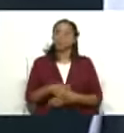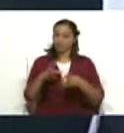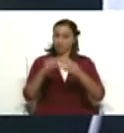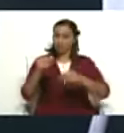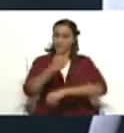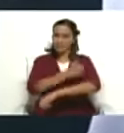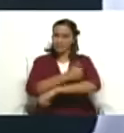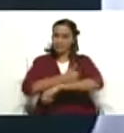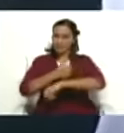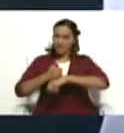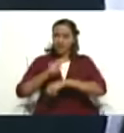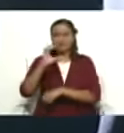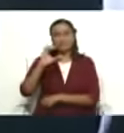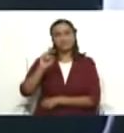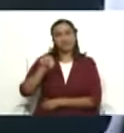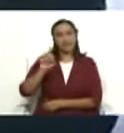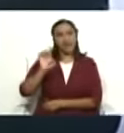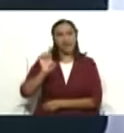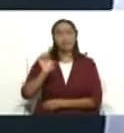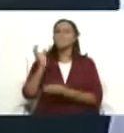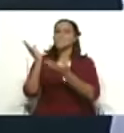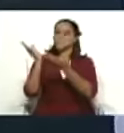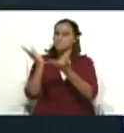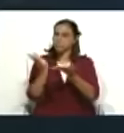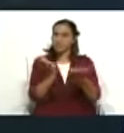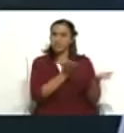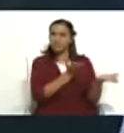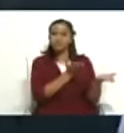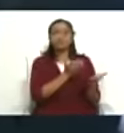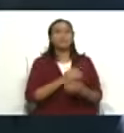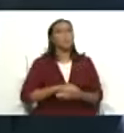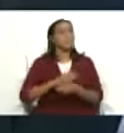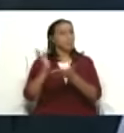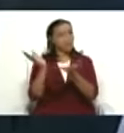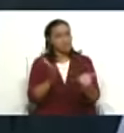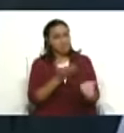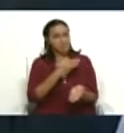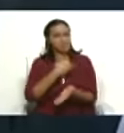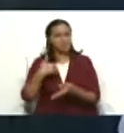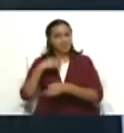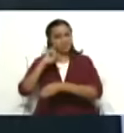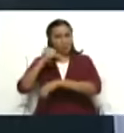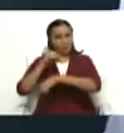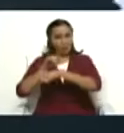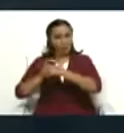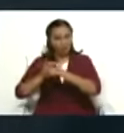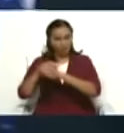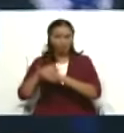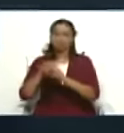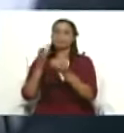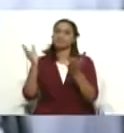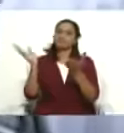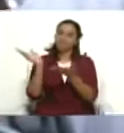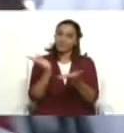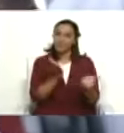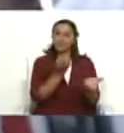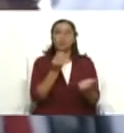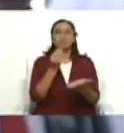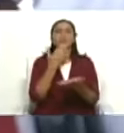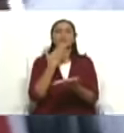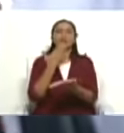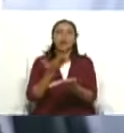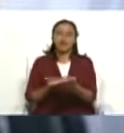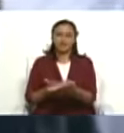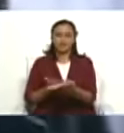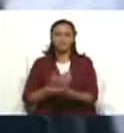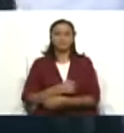Nacional Electoral. Bienvenido, señor presidente, bienvenido cada uno de ustedes. Muchas gracias.